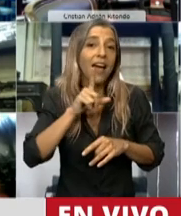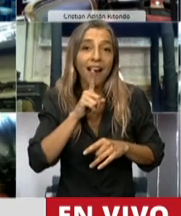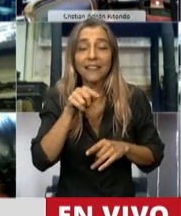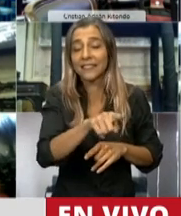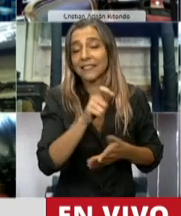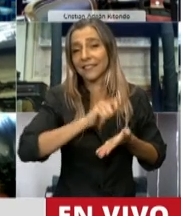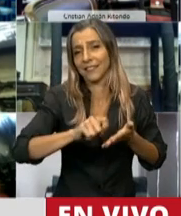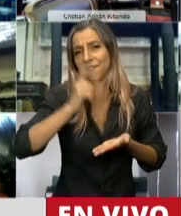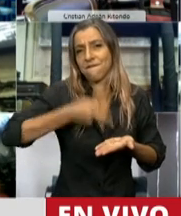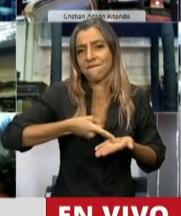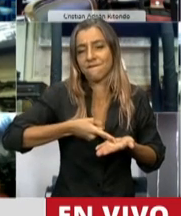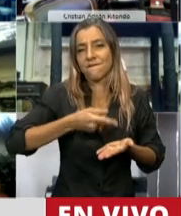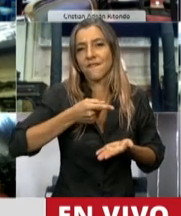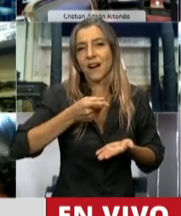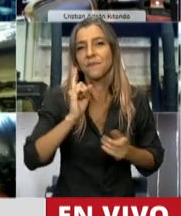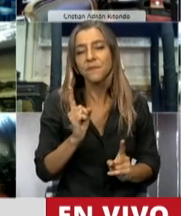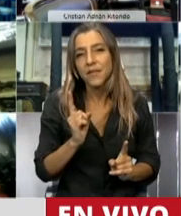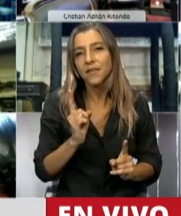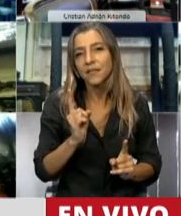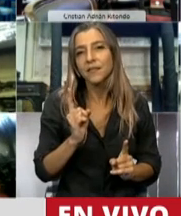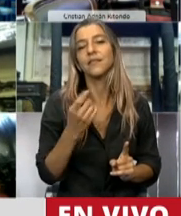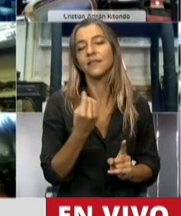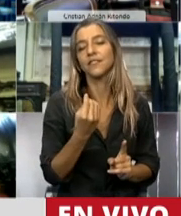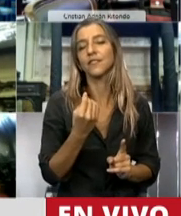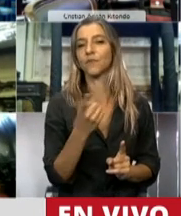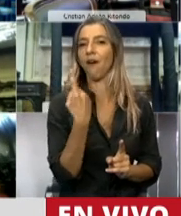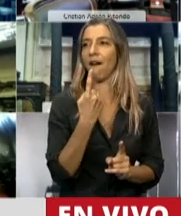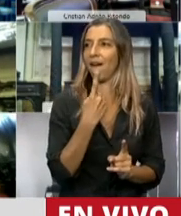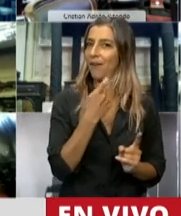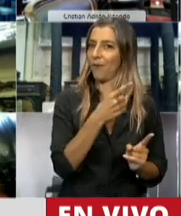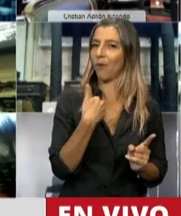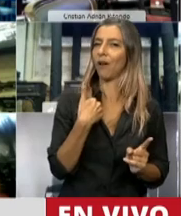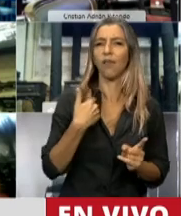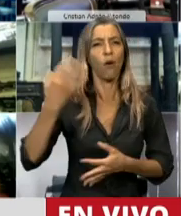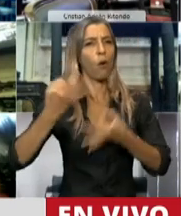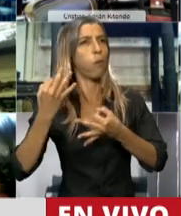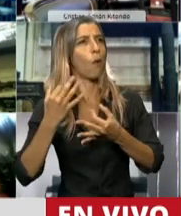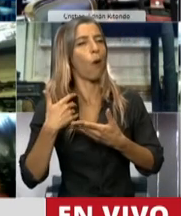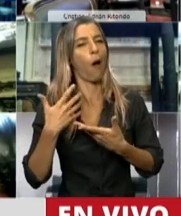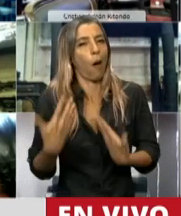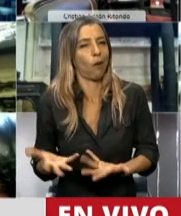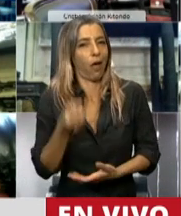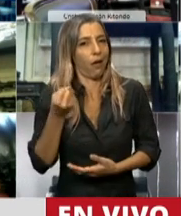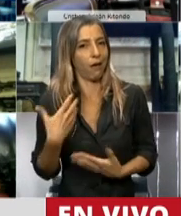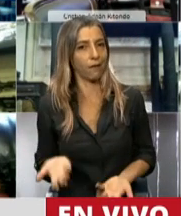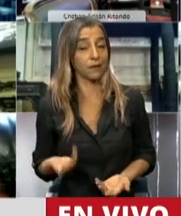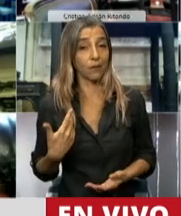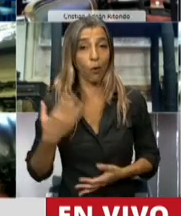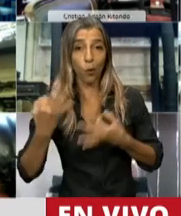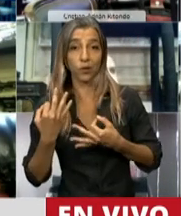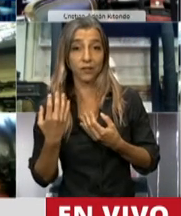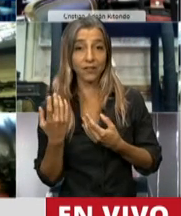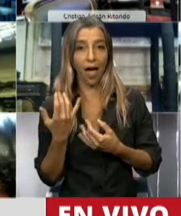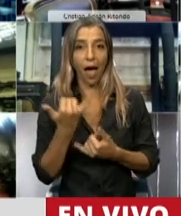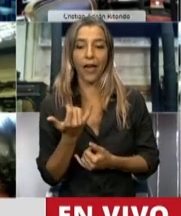ese fallo que realmente obliga a pensar que se trata de una justicia oportunista a la que tenemos una justicia de dos tiempos una